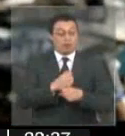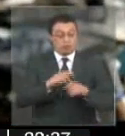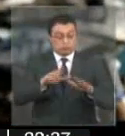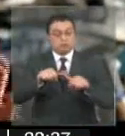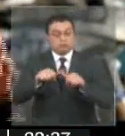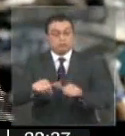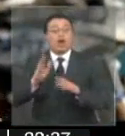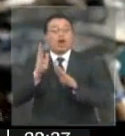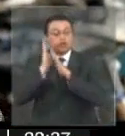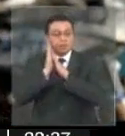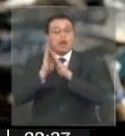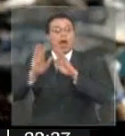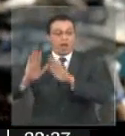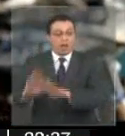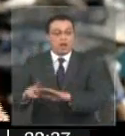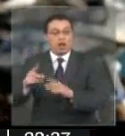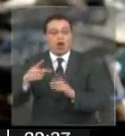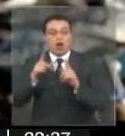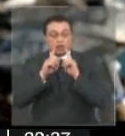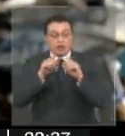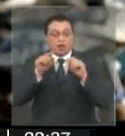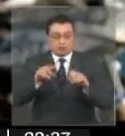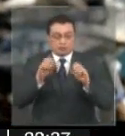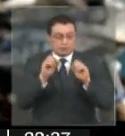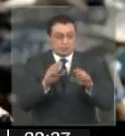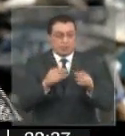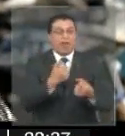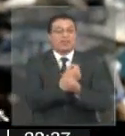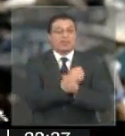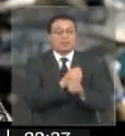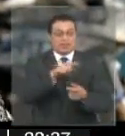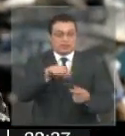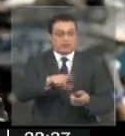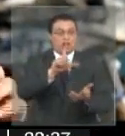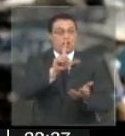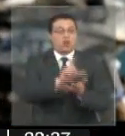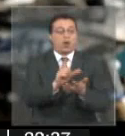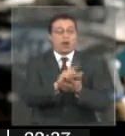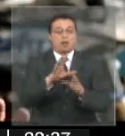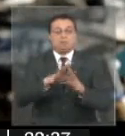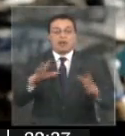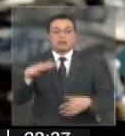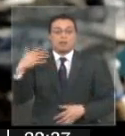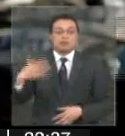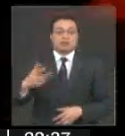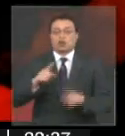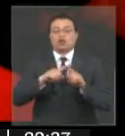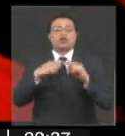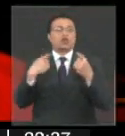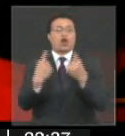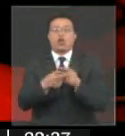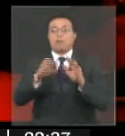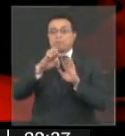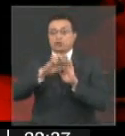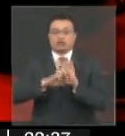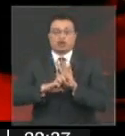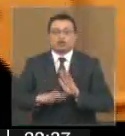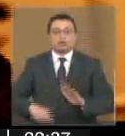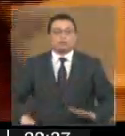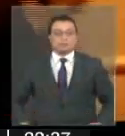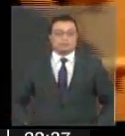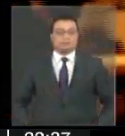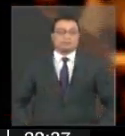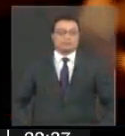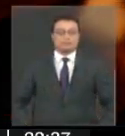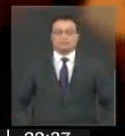dormir en el hotel. Esto se llama Academia de la Independencia, es el lugar más importante de todo el proyecto.